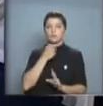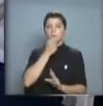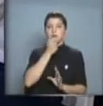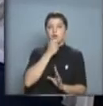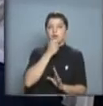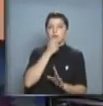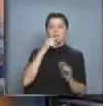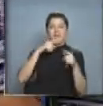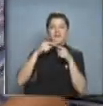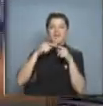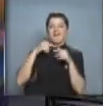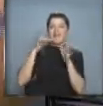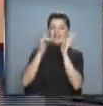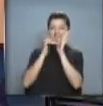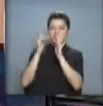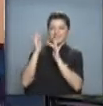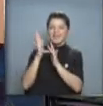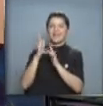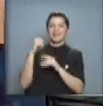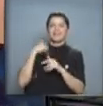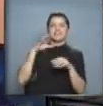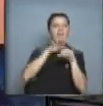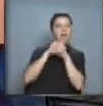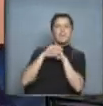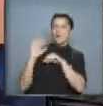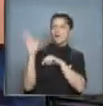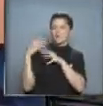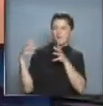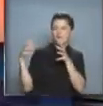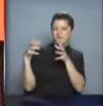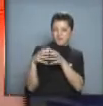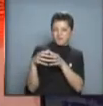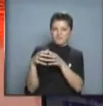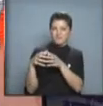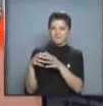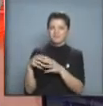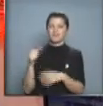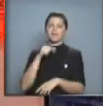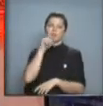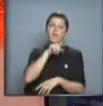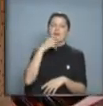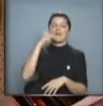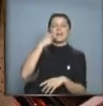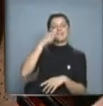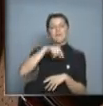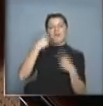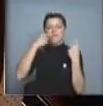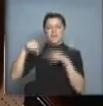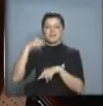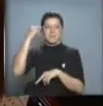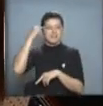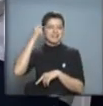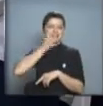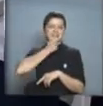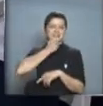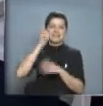la ceremonia. La ceremonia, sí. El que estén todos los amigos reunidos. Sí. Bueno, pero eso es distinto a creer que el casamiento le va a sumar algo a la relación que no la tiene si no